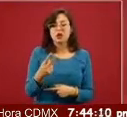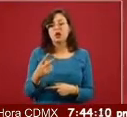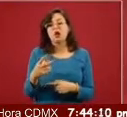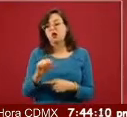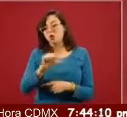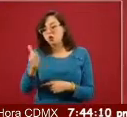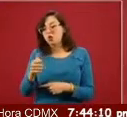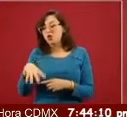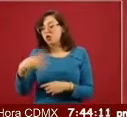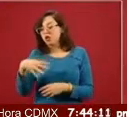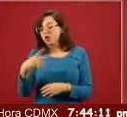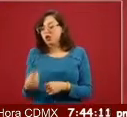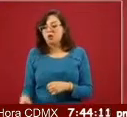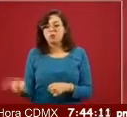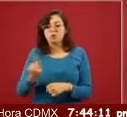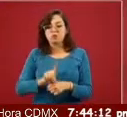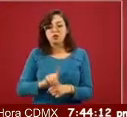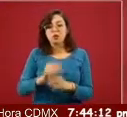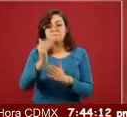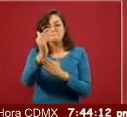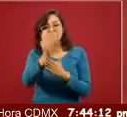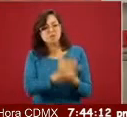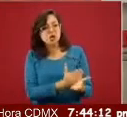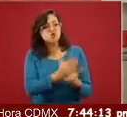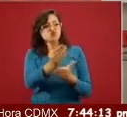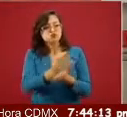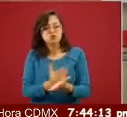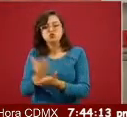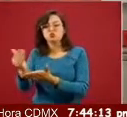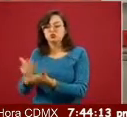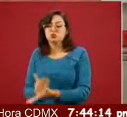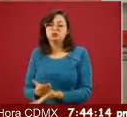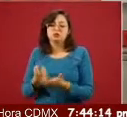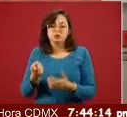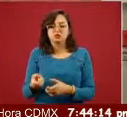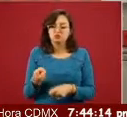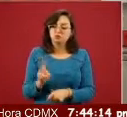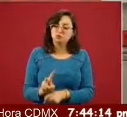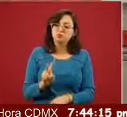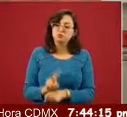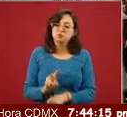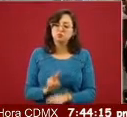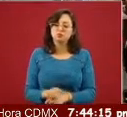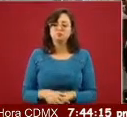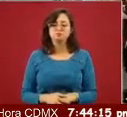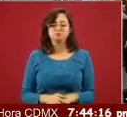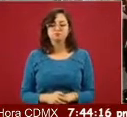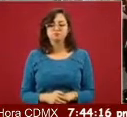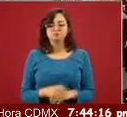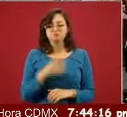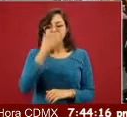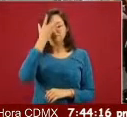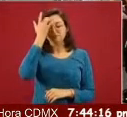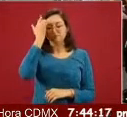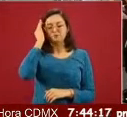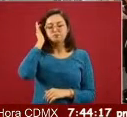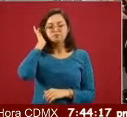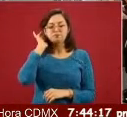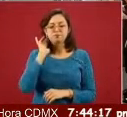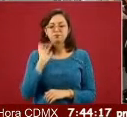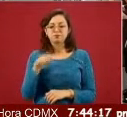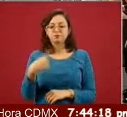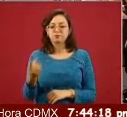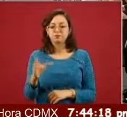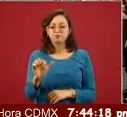días continuos o más en descenso, ¿no? Así es como lo evaluamos. Gracias.